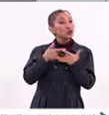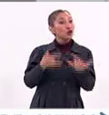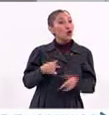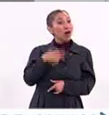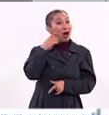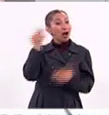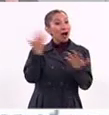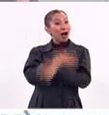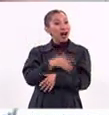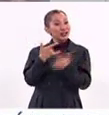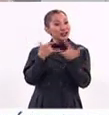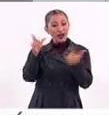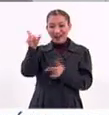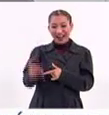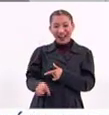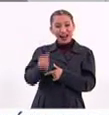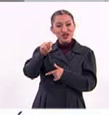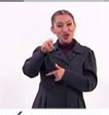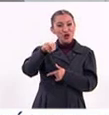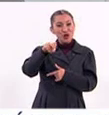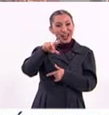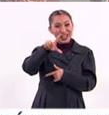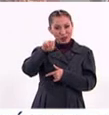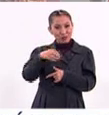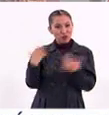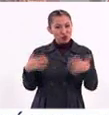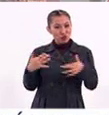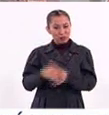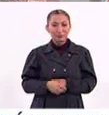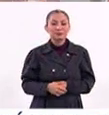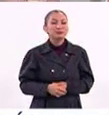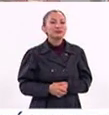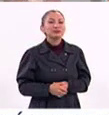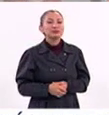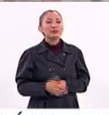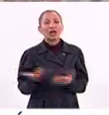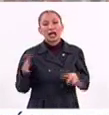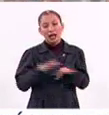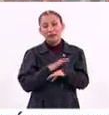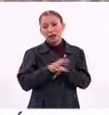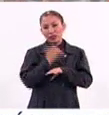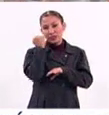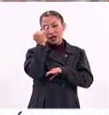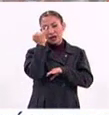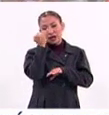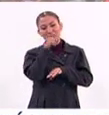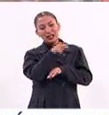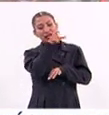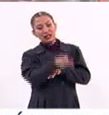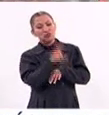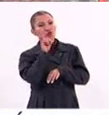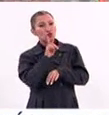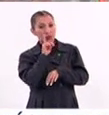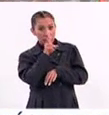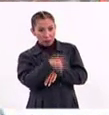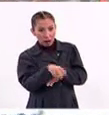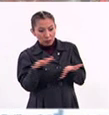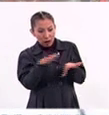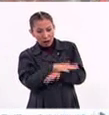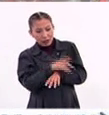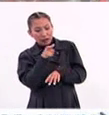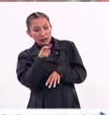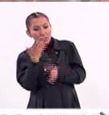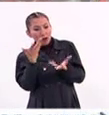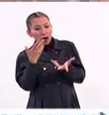muy impresionado con la figura de este gran personaje. Claro. Y cambia también la idea del concepto de la mujer, sin duda. O sea, por